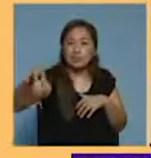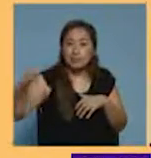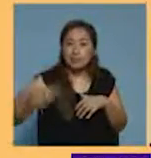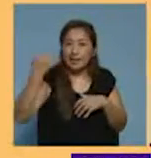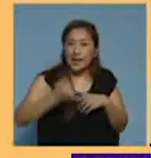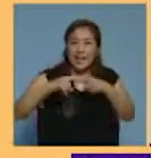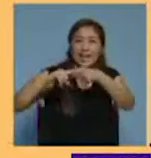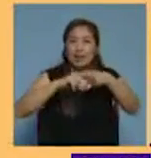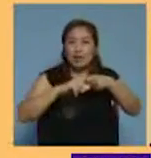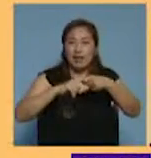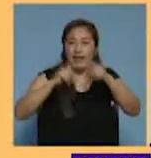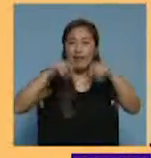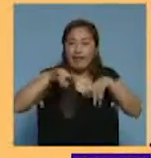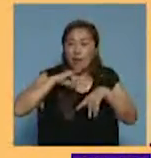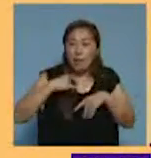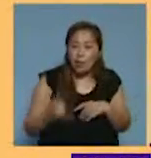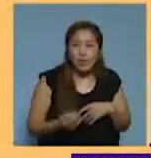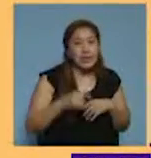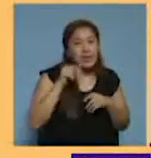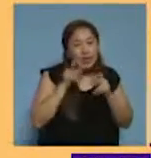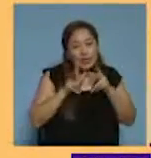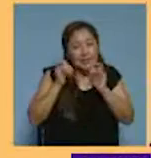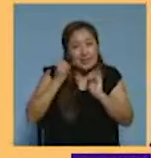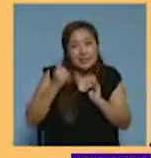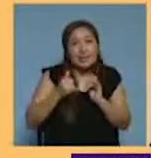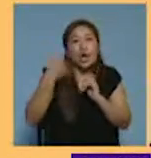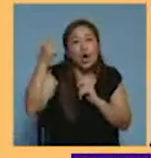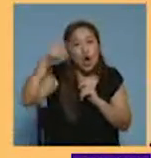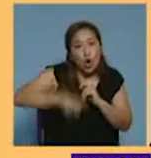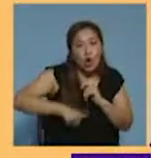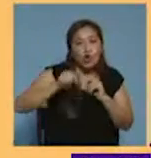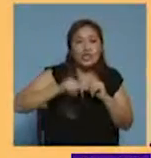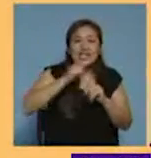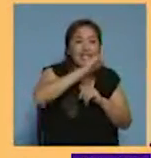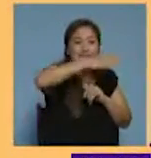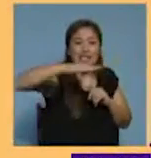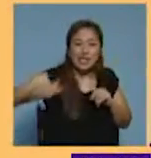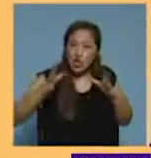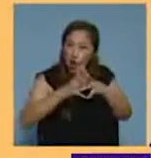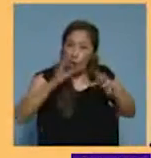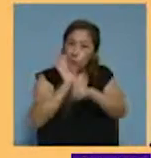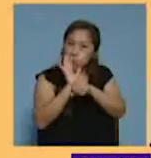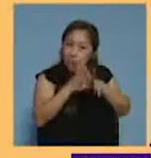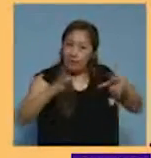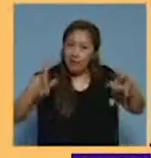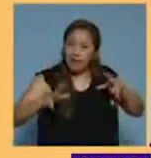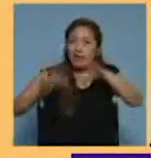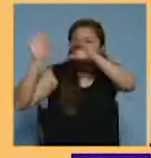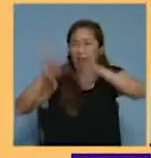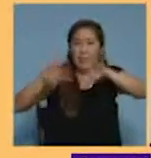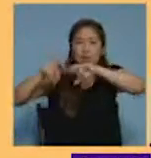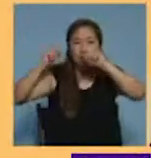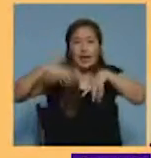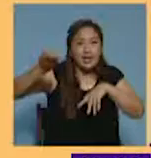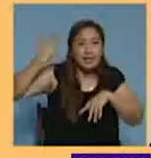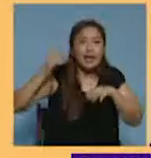maquinaria en la provincia lo que dice ustedes si hoy bajo una crecida por el río grande producto de la precipitación caída en horas de